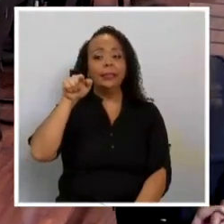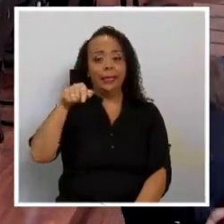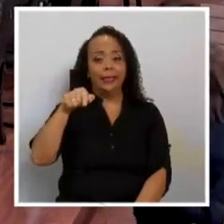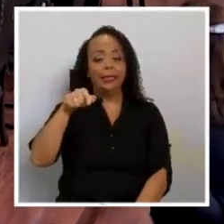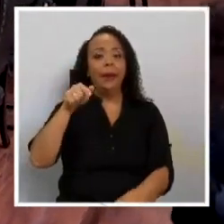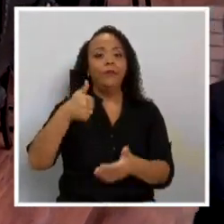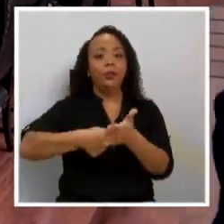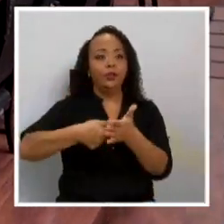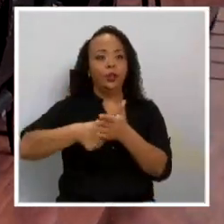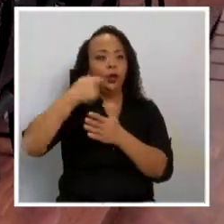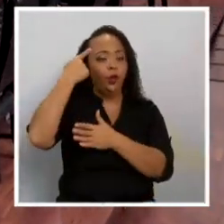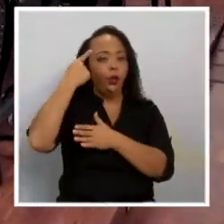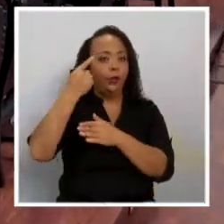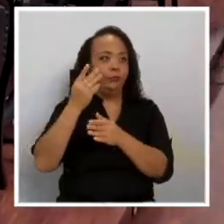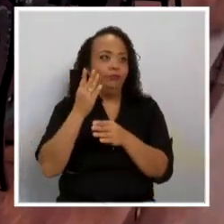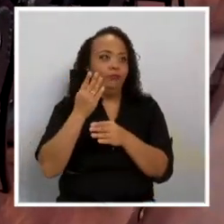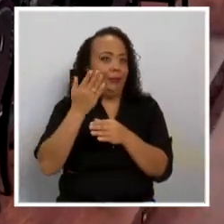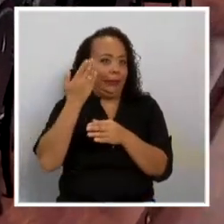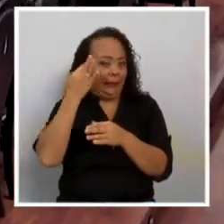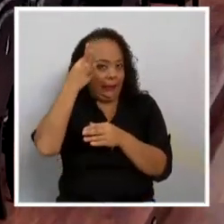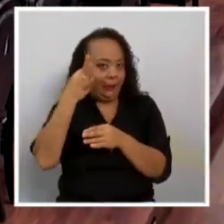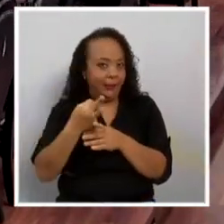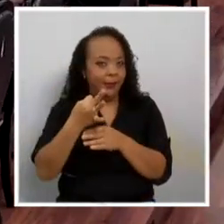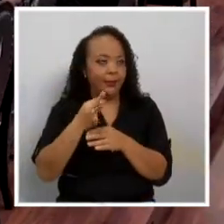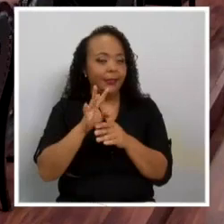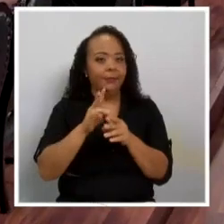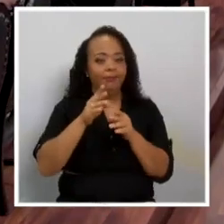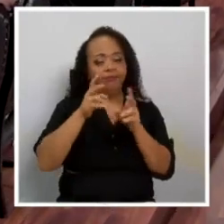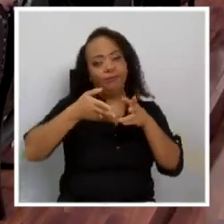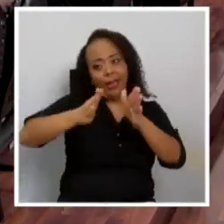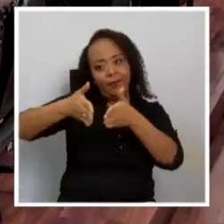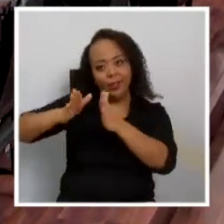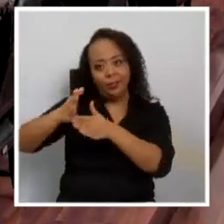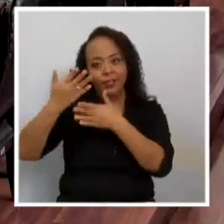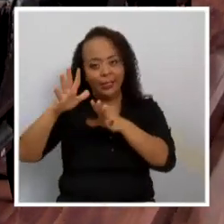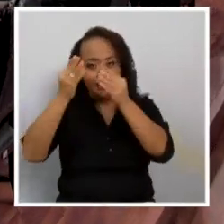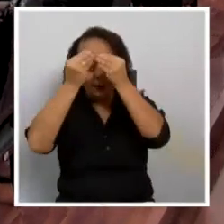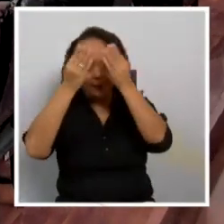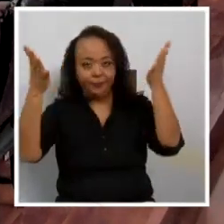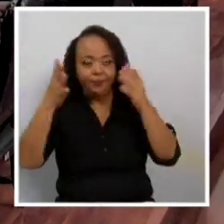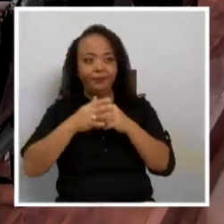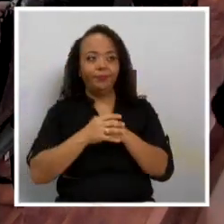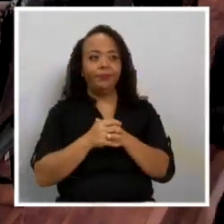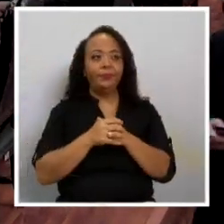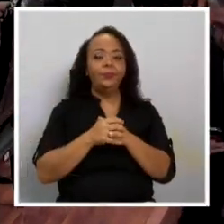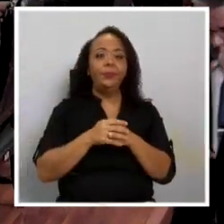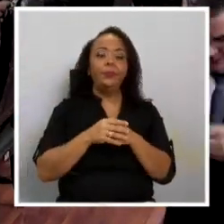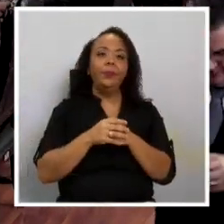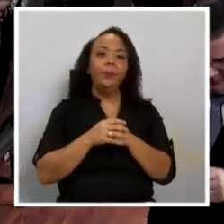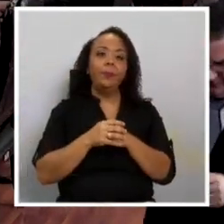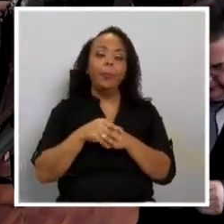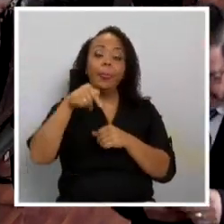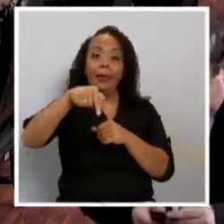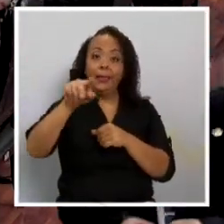Benavides. Dentro de la información que se manejaba entre corrillos, a propósito de la elección del directorio legislativo de este 1 de mayo, era